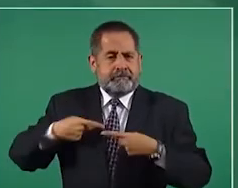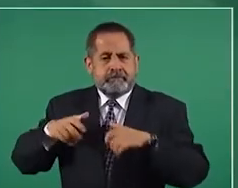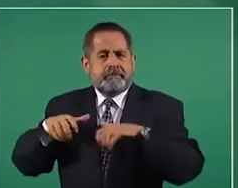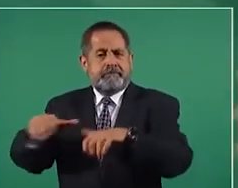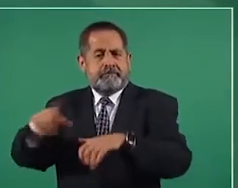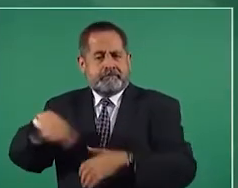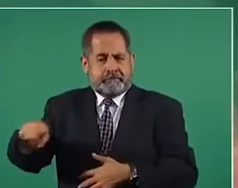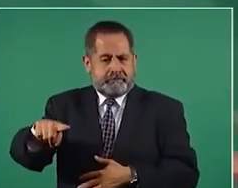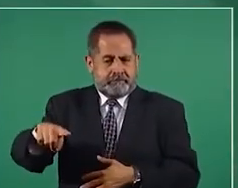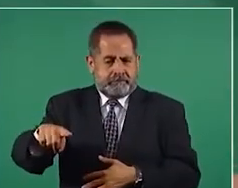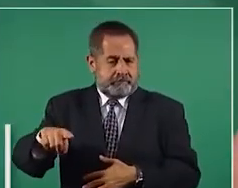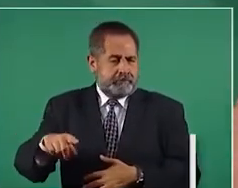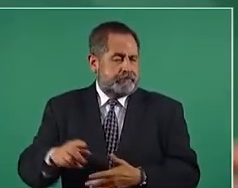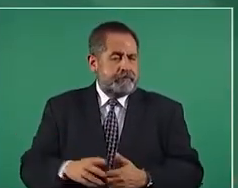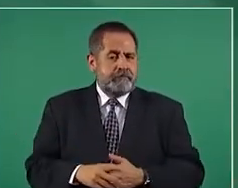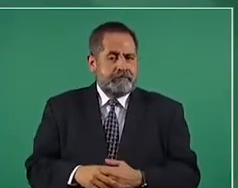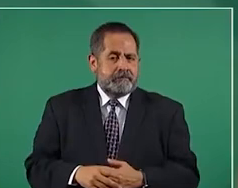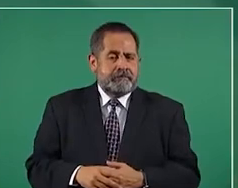No estar